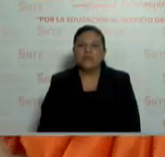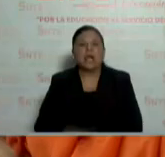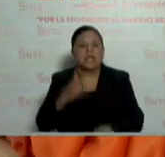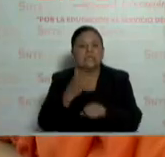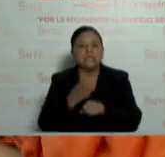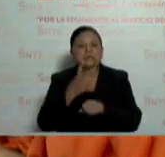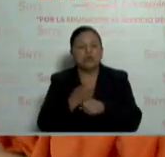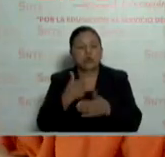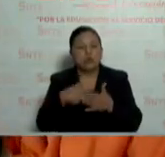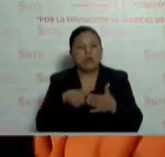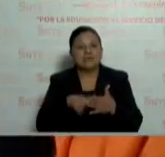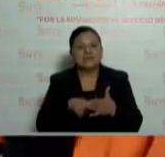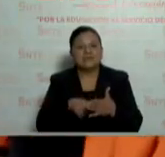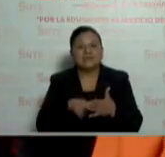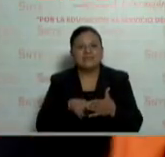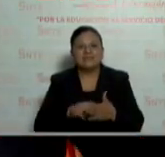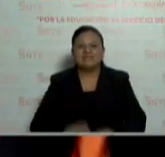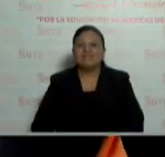Segundo lugar,